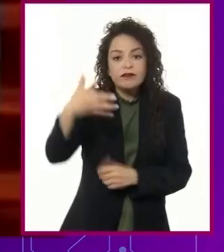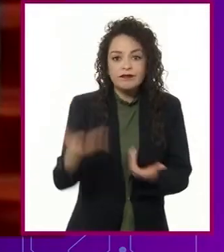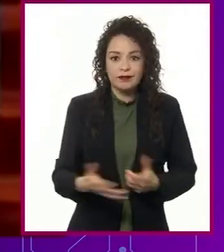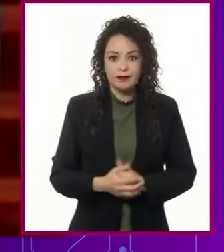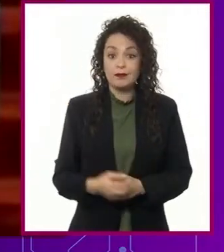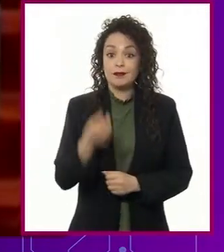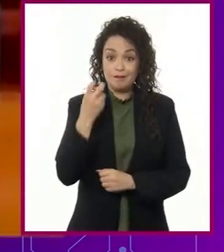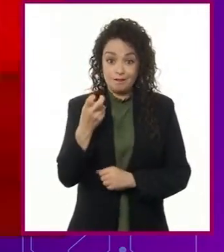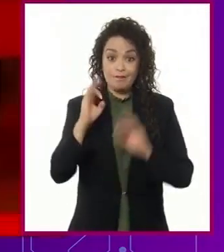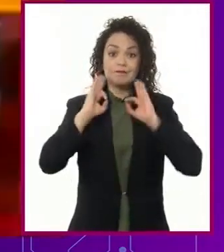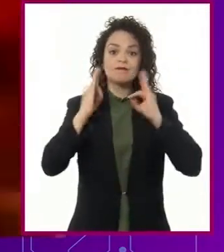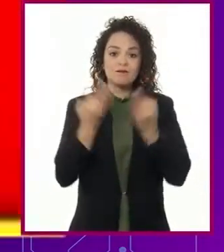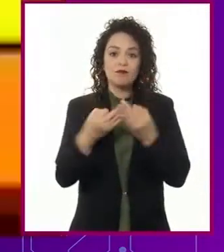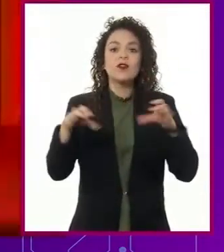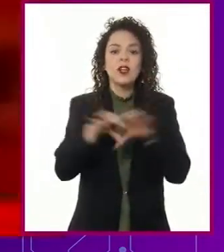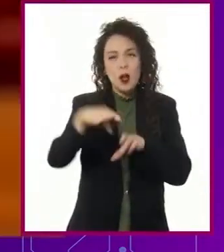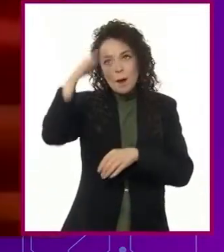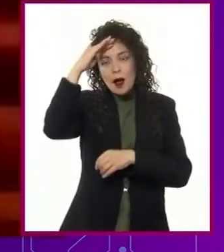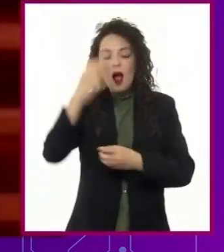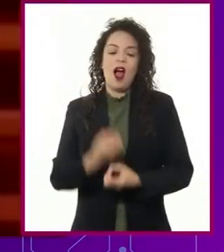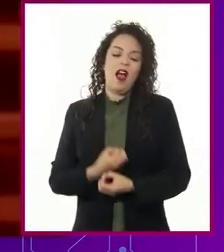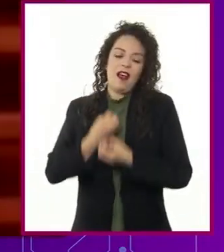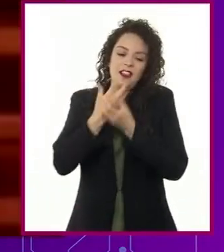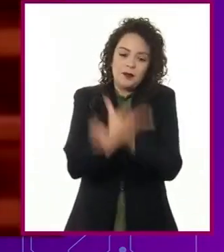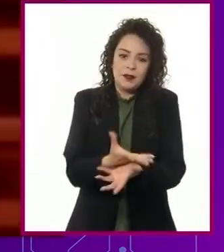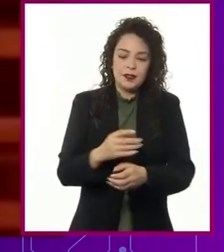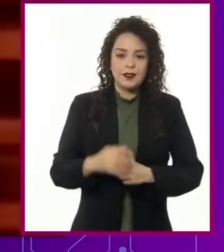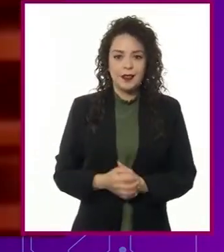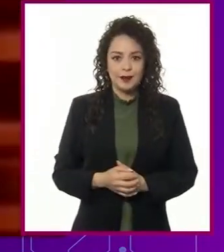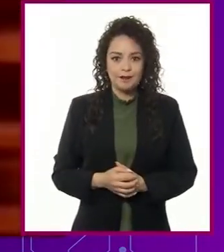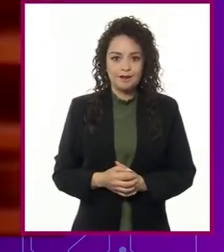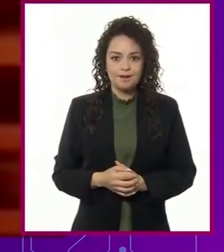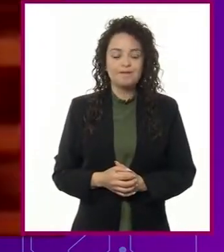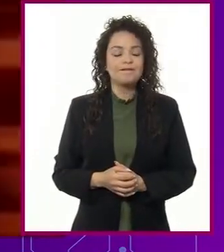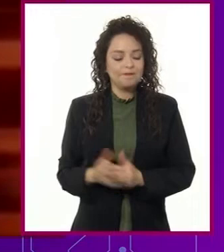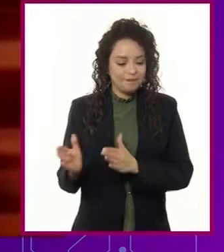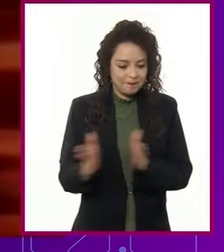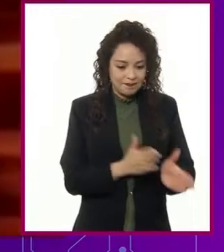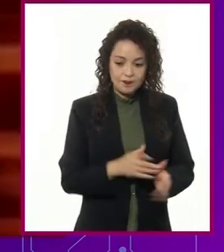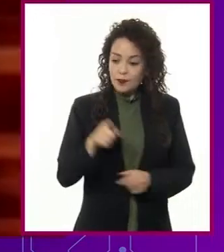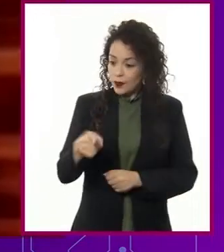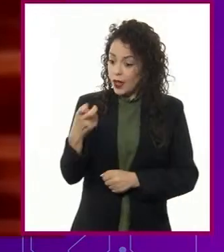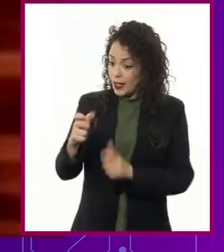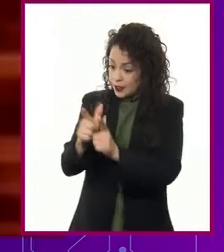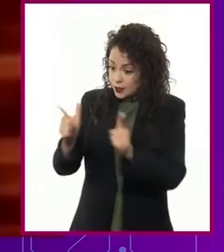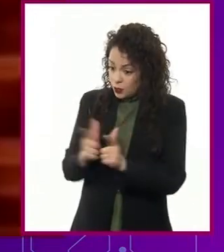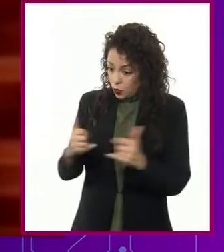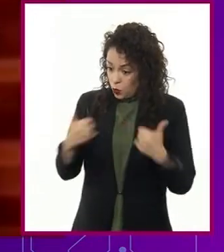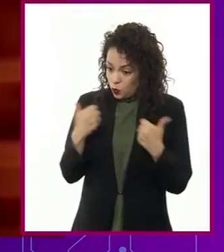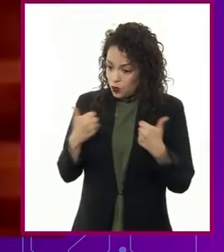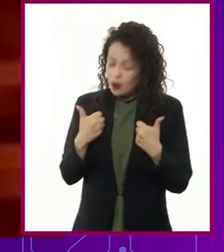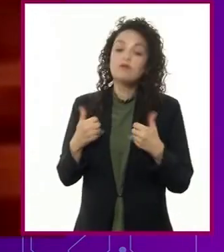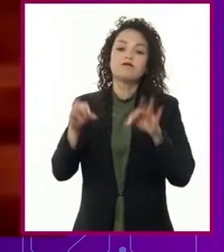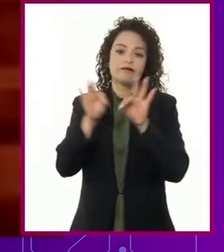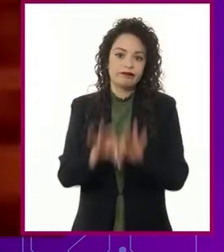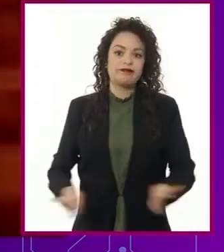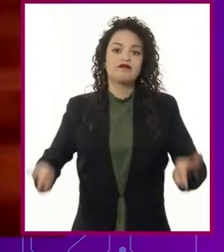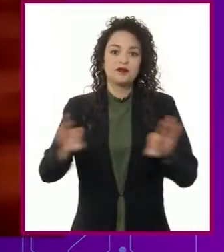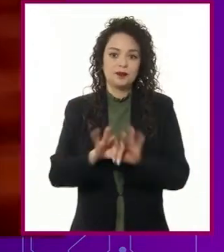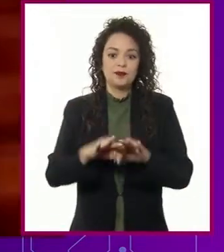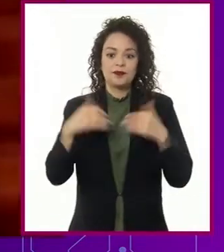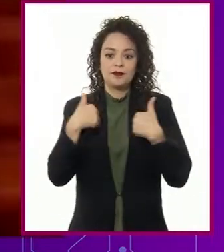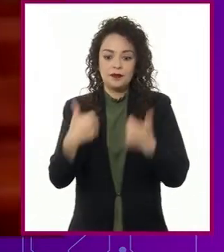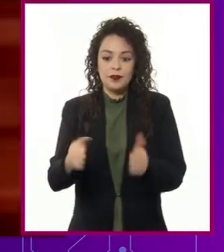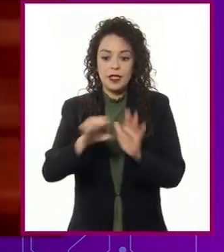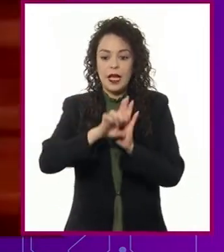de una manera, ¿sí? En estos grupos juveniles sí es importante destacar que, como decía la doctora,